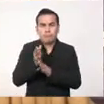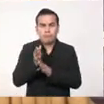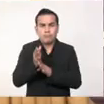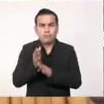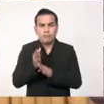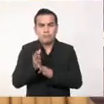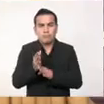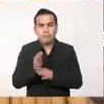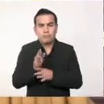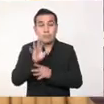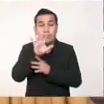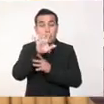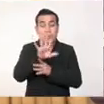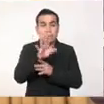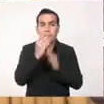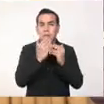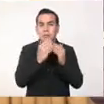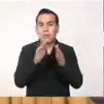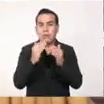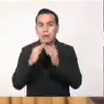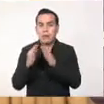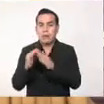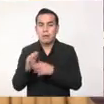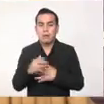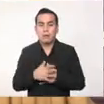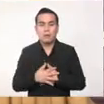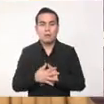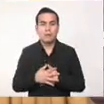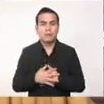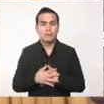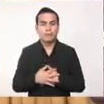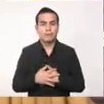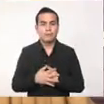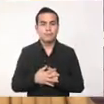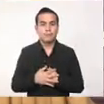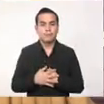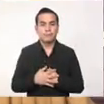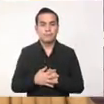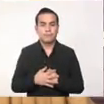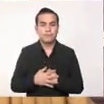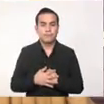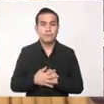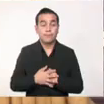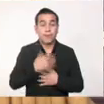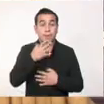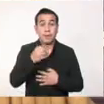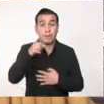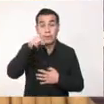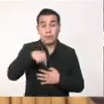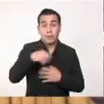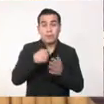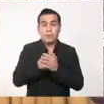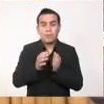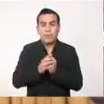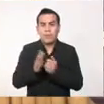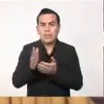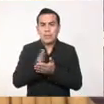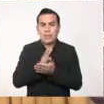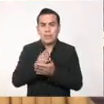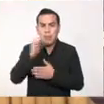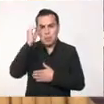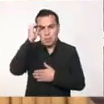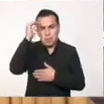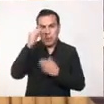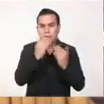Keynes, tenía 5 opiniones distintas, porque él daba 2 opiniones distintas, ¿no? Pues bien, en este caso no hemos recibido demasiadas